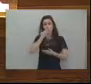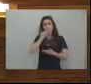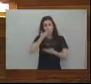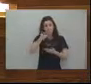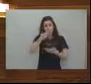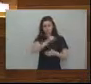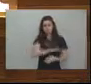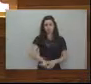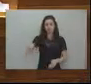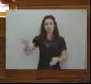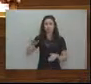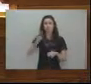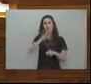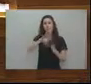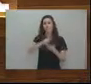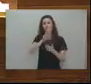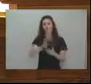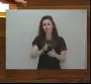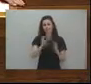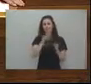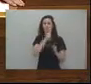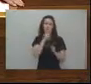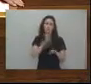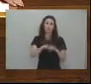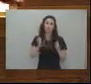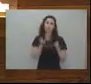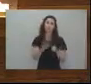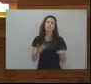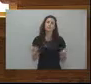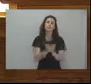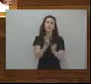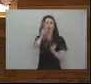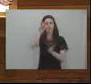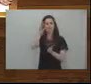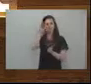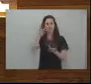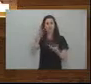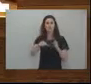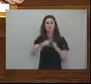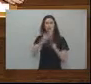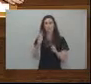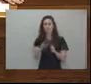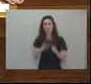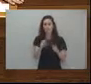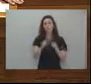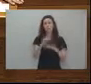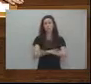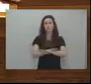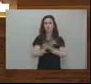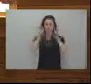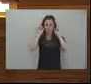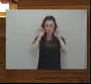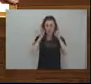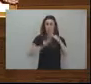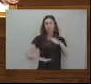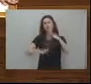Educación de 0 a 3 años. Compromiso para reducir la ratio en centros educativos, para reorganizar la FP dual, la auditoría de la administración educativa,